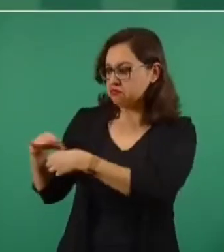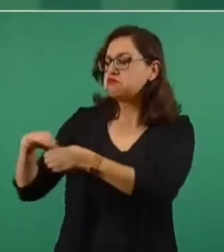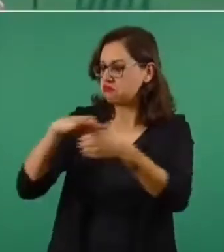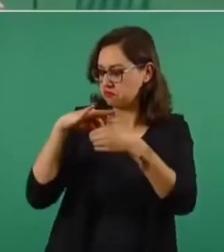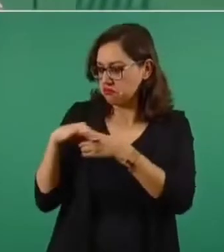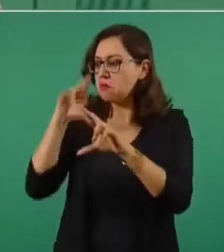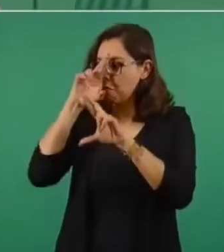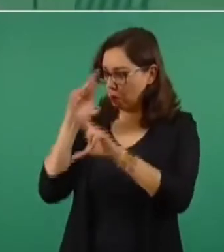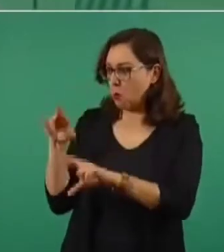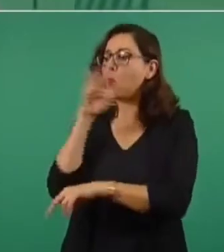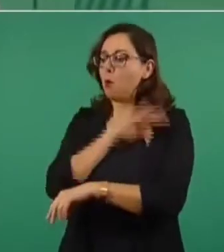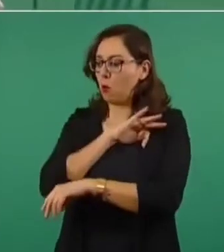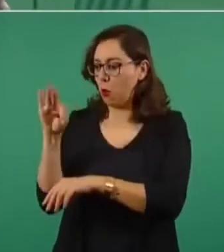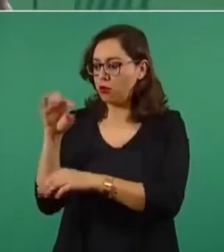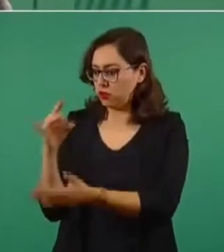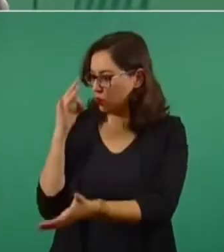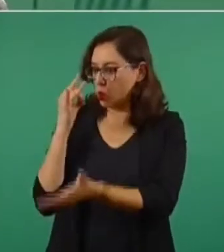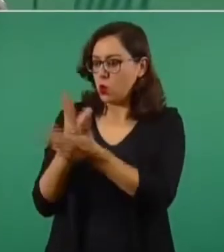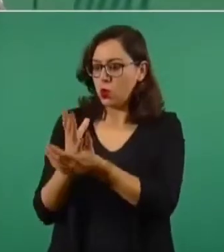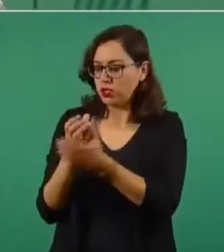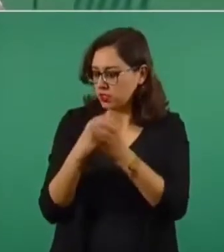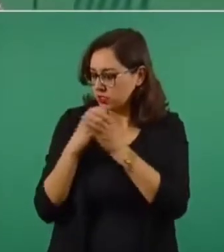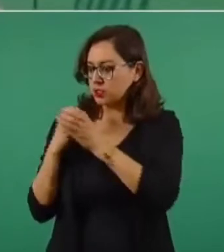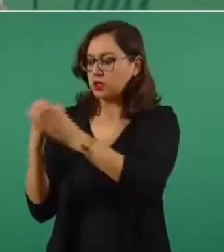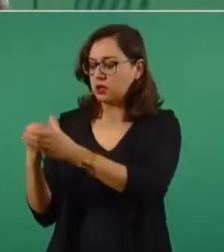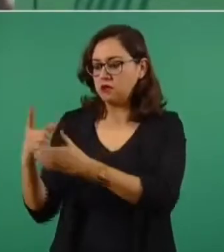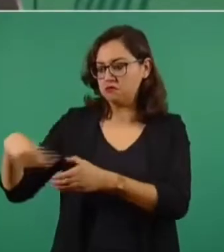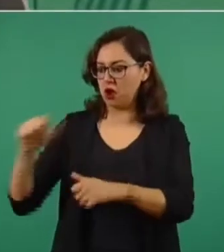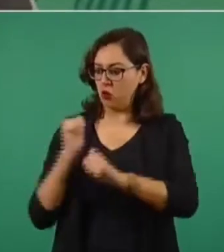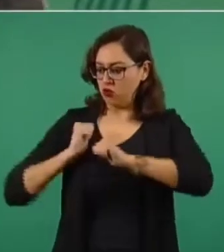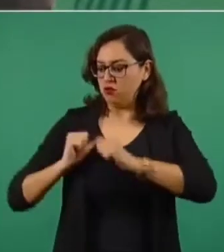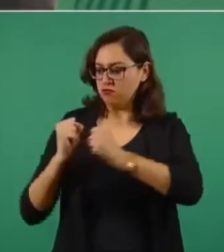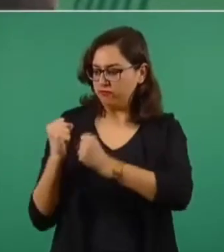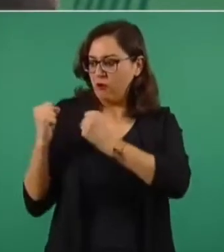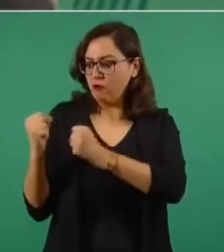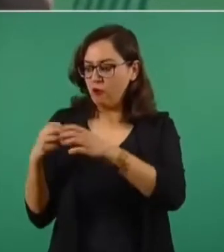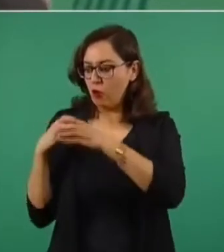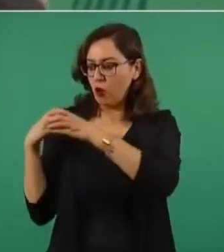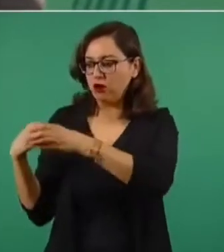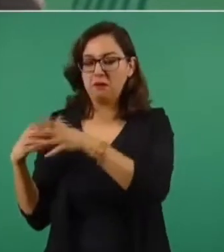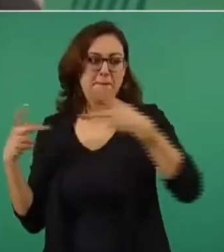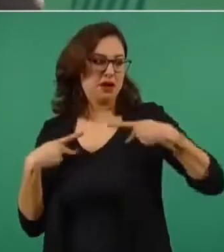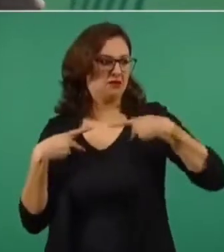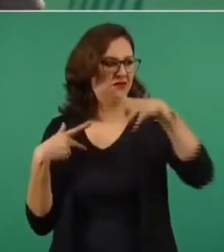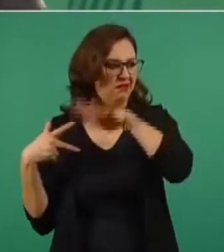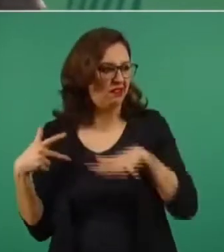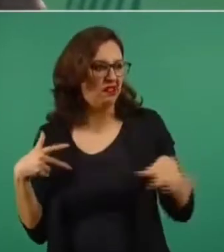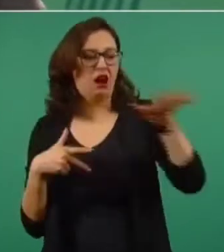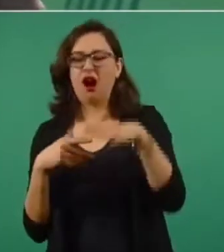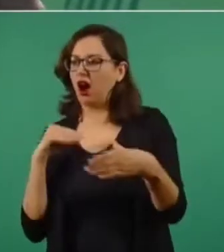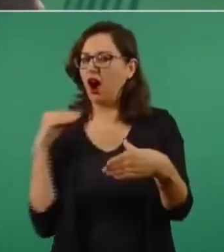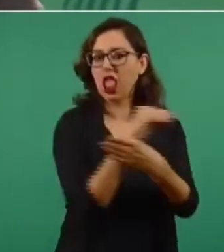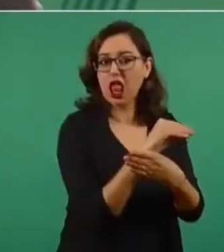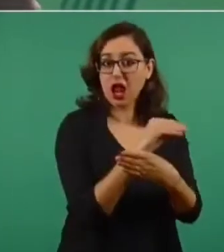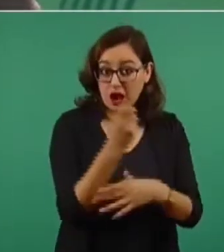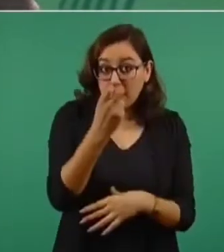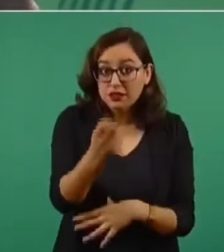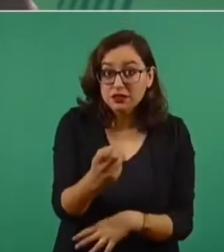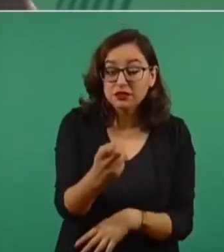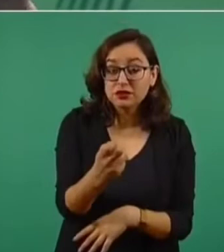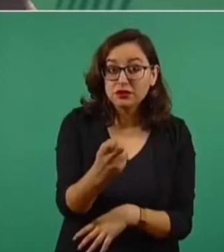¿Queremos nada más a Kratos sin demos, a poder sin pueblo?